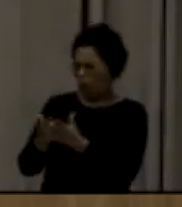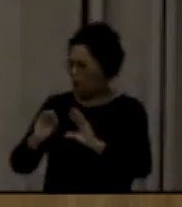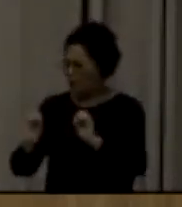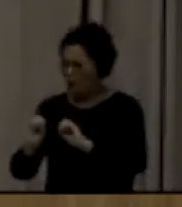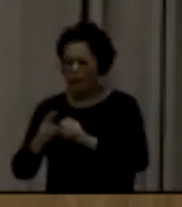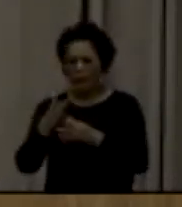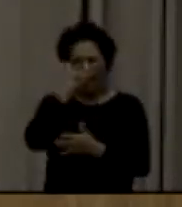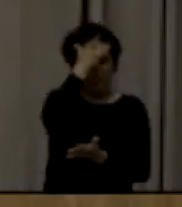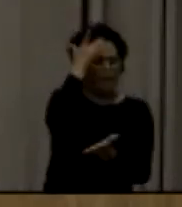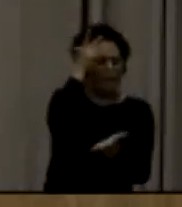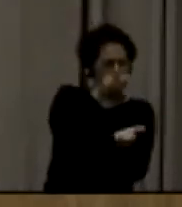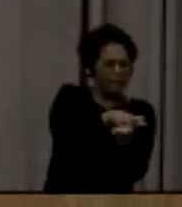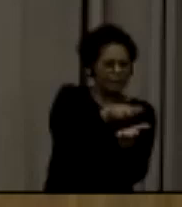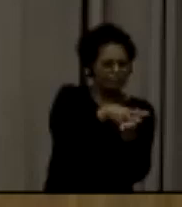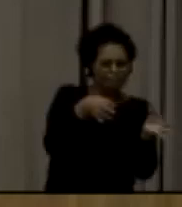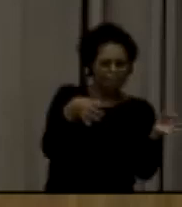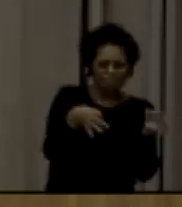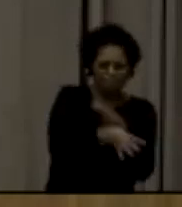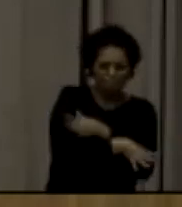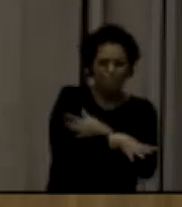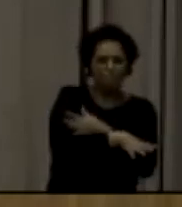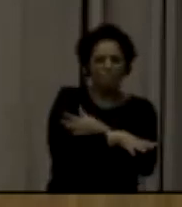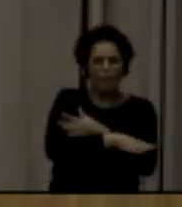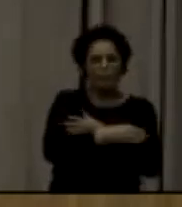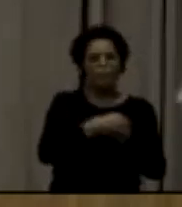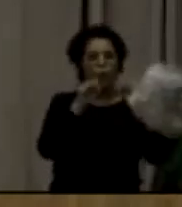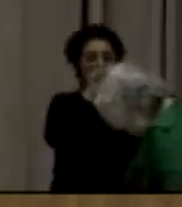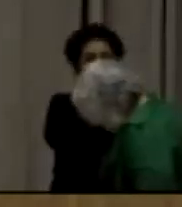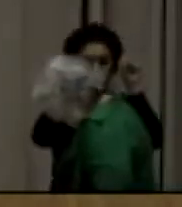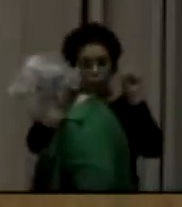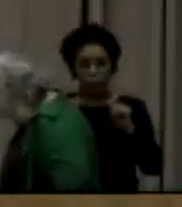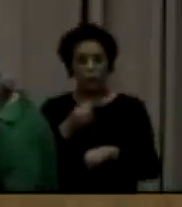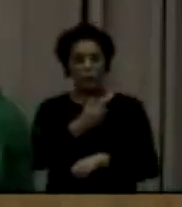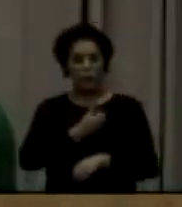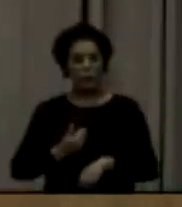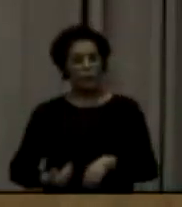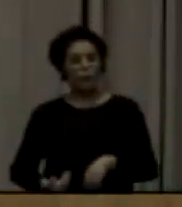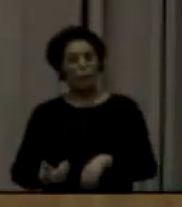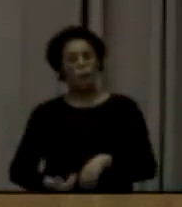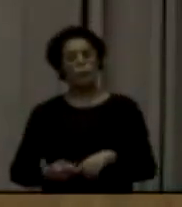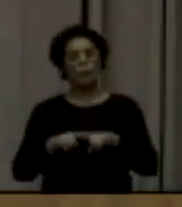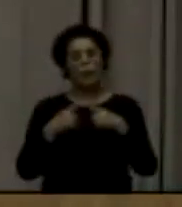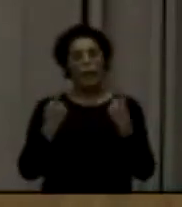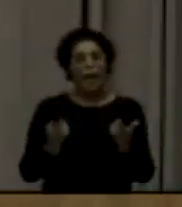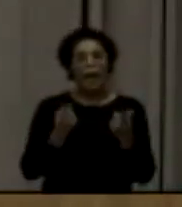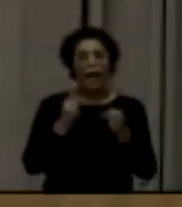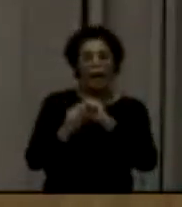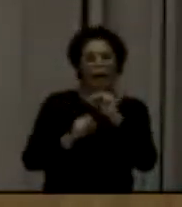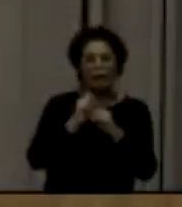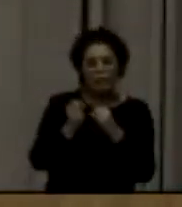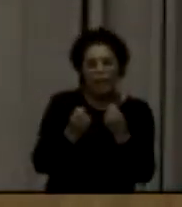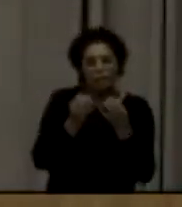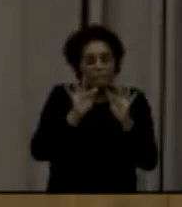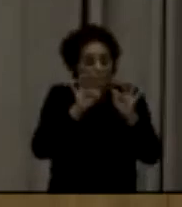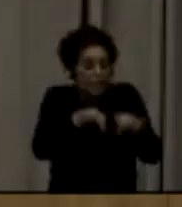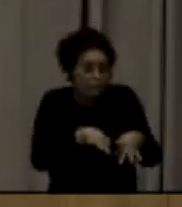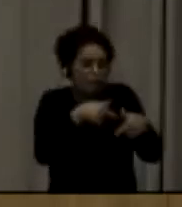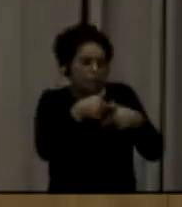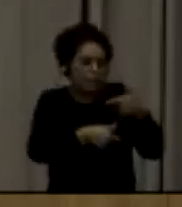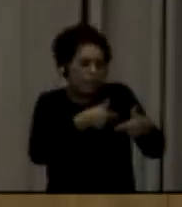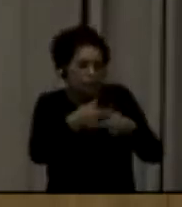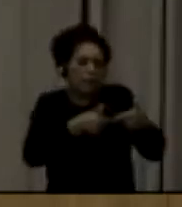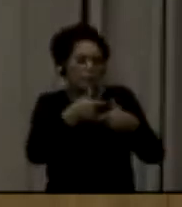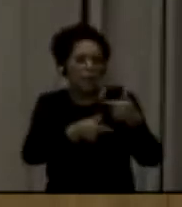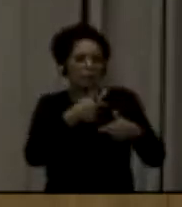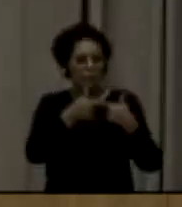le acabó la cobertura al sistema público Entonces el sistema público es el que termina haciendo el trabajo que se supone